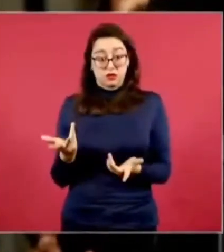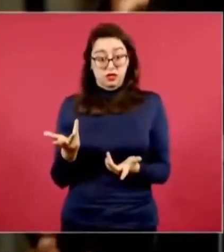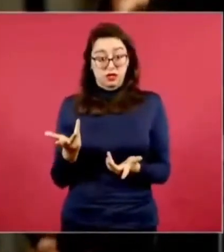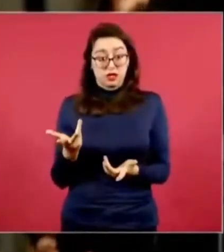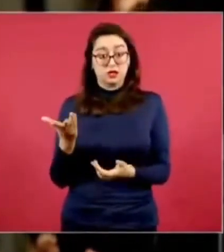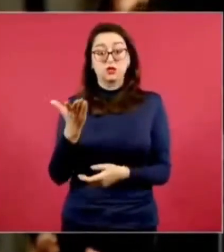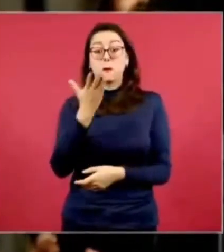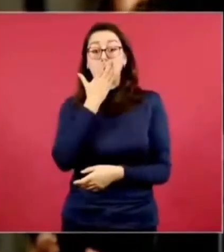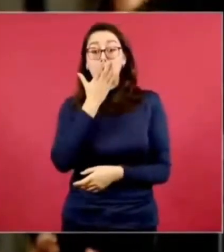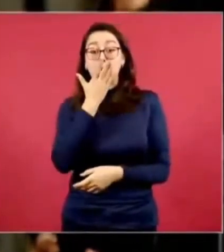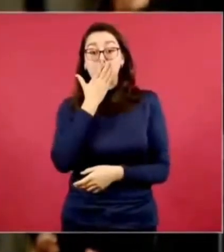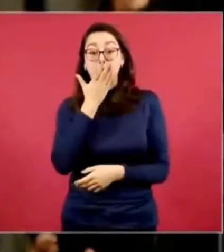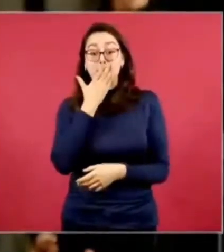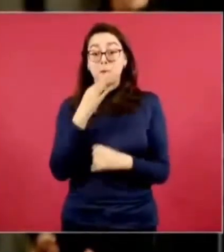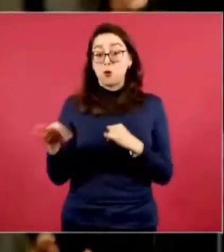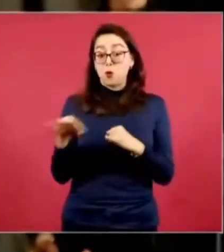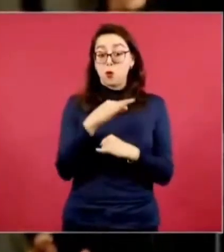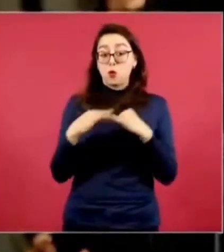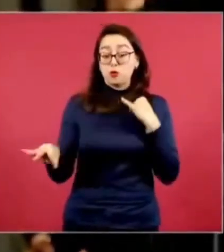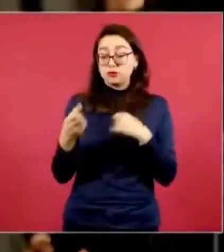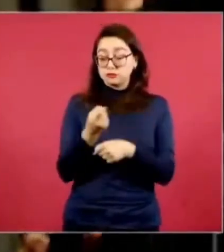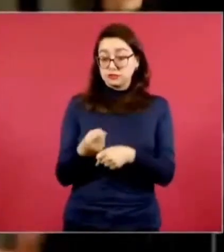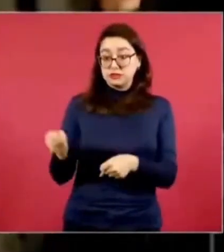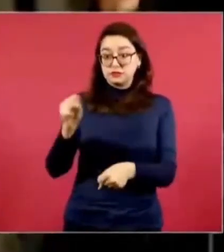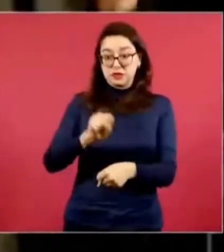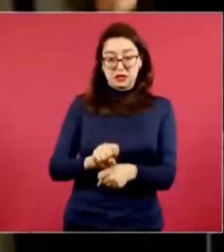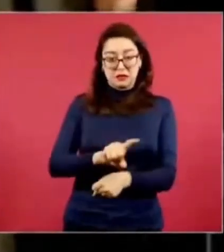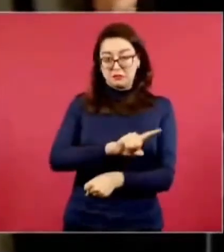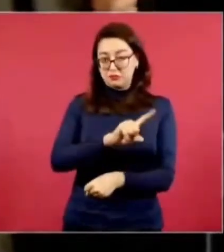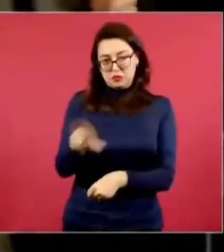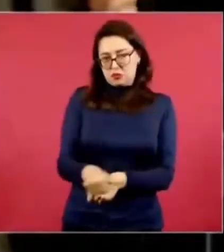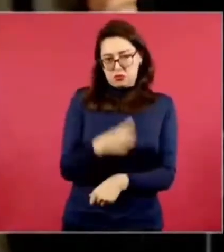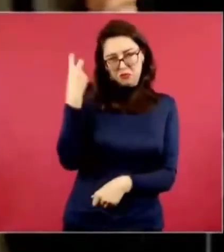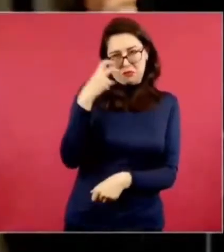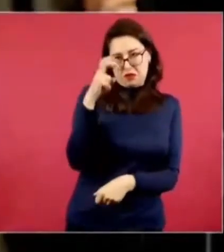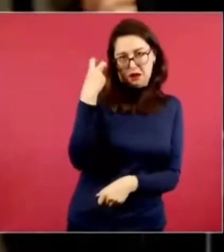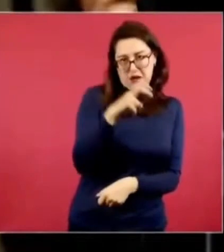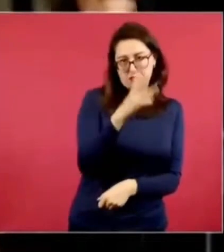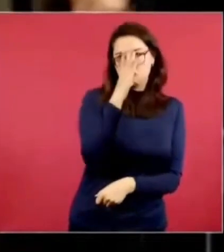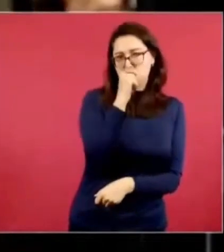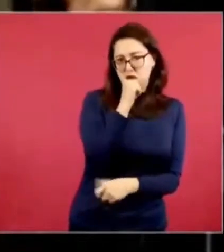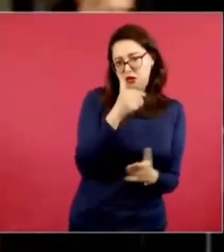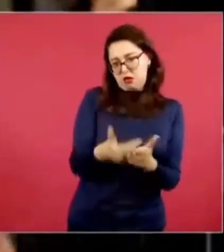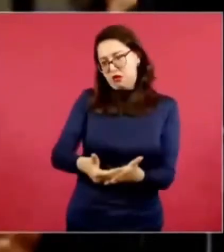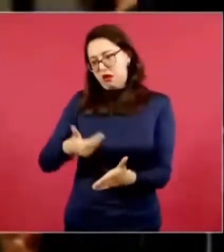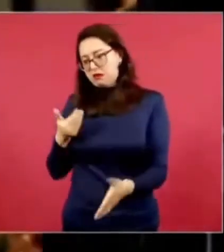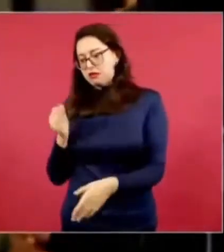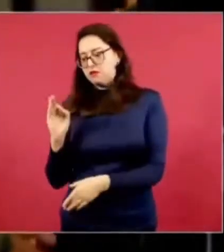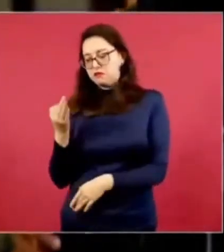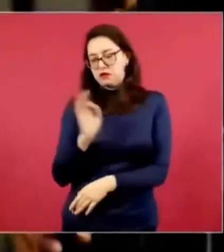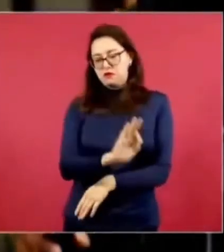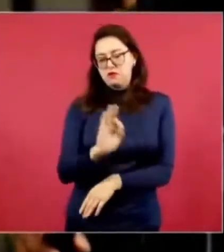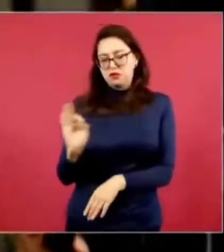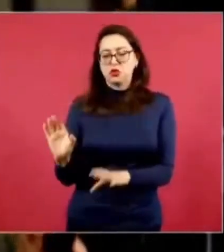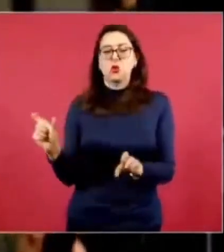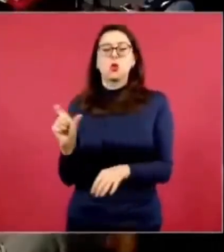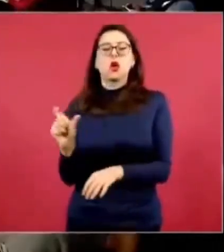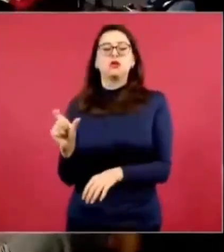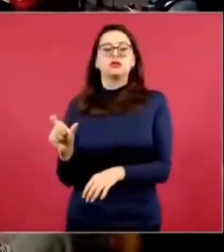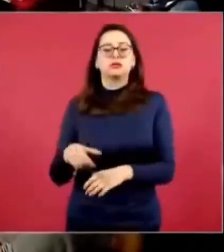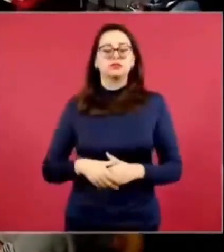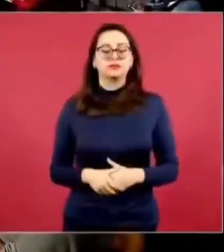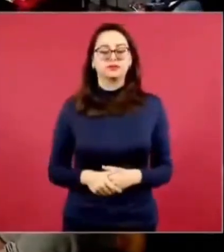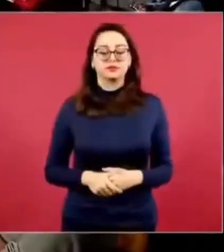a Sonora va a ser la última semana o de la qué fecha sería exactamente Esta visita a Sonora para entregar el acueduc